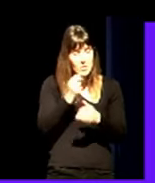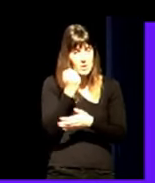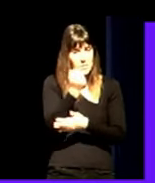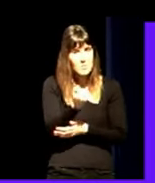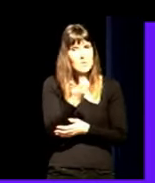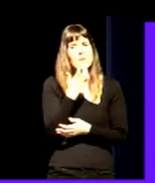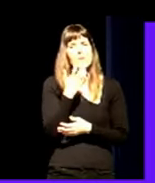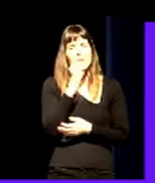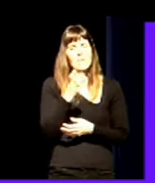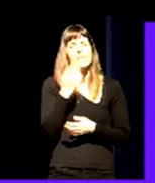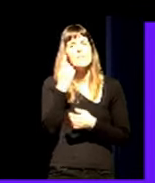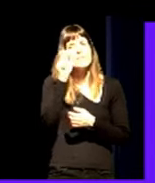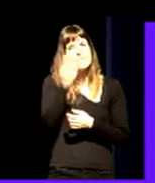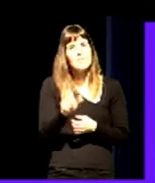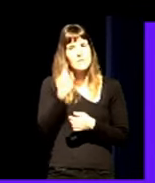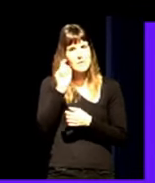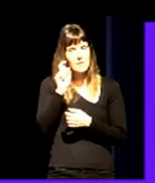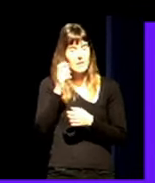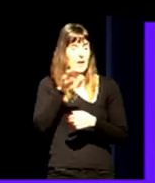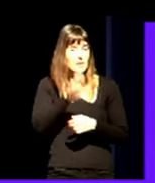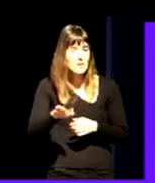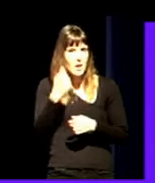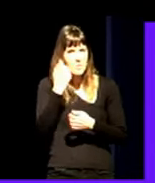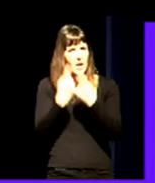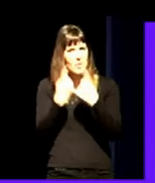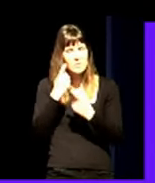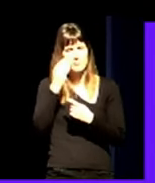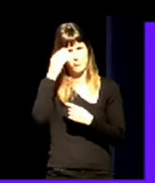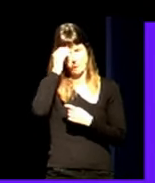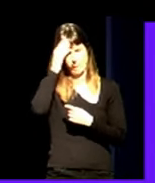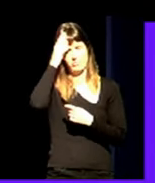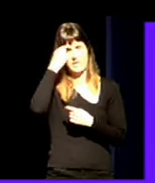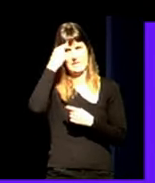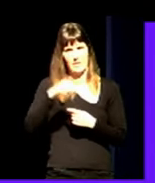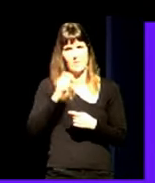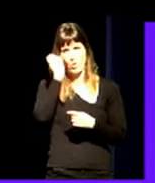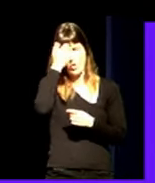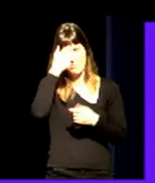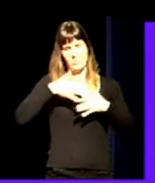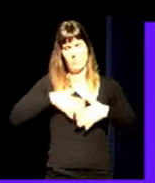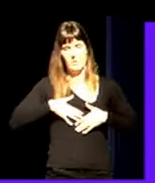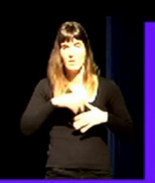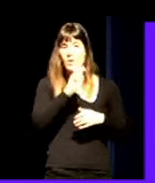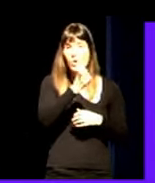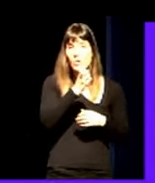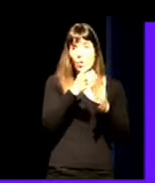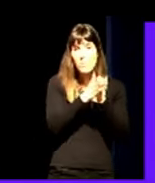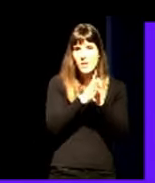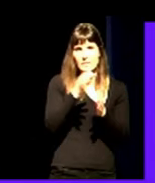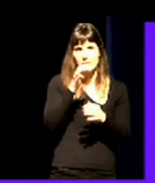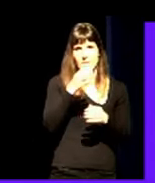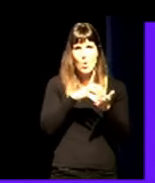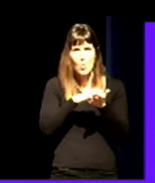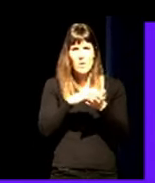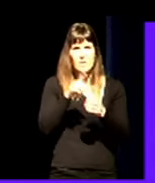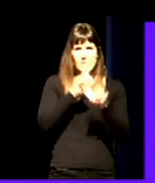saberes que tienen unos para que otros que no los tienen o tienen dificultades en tenerlos se aprovechen de ellos. Es otra forma de apoyo